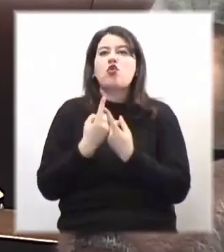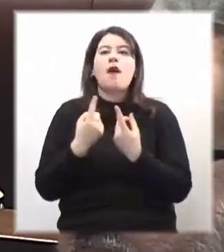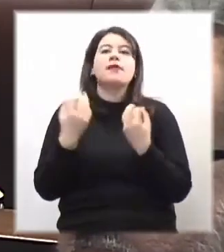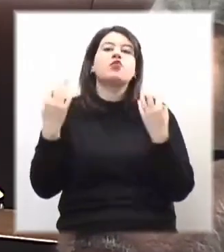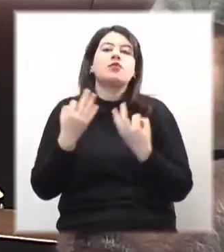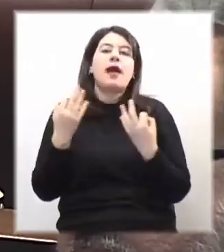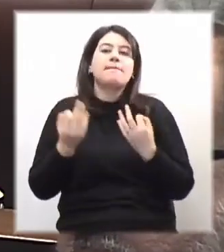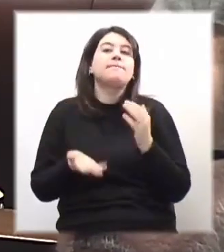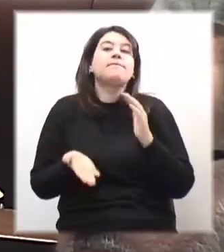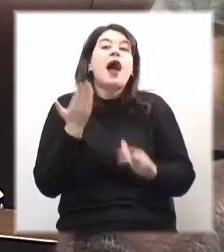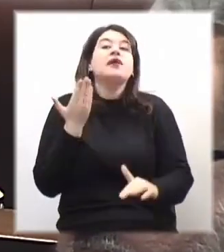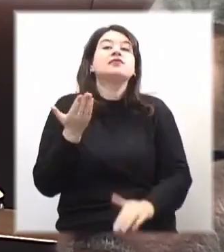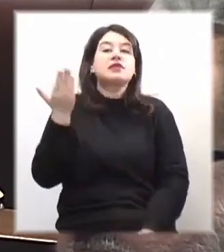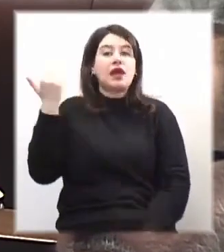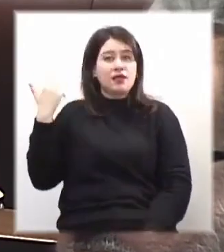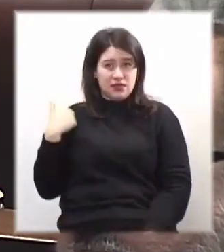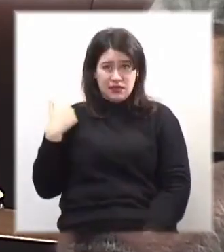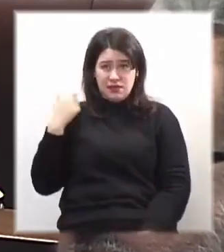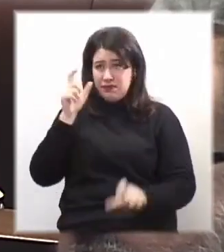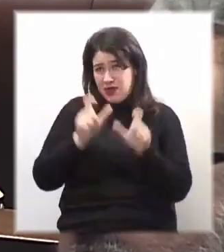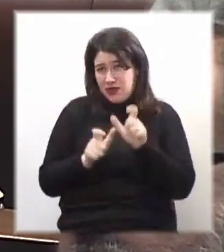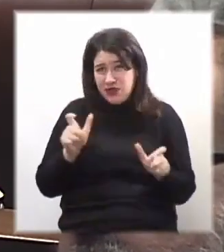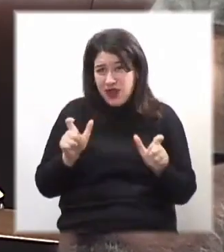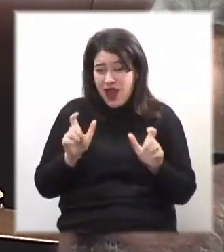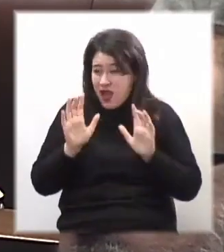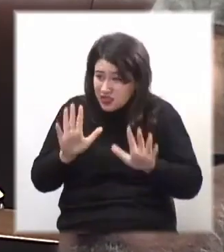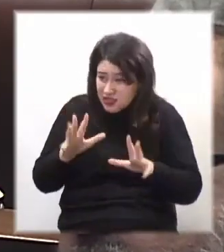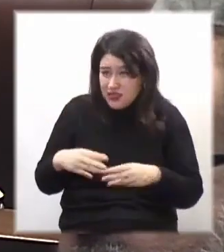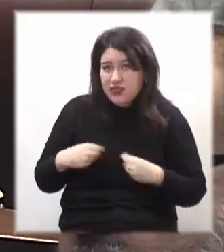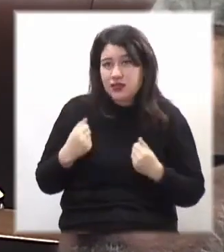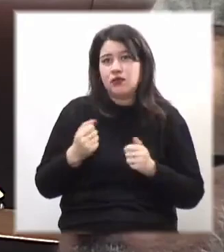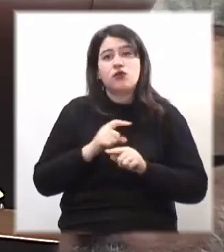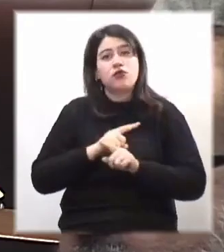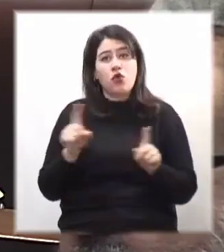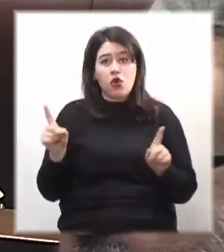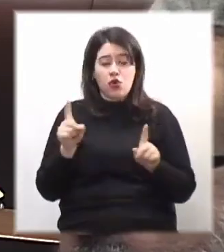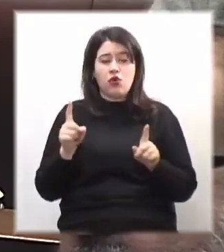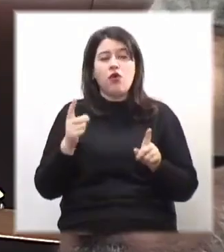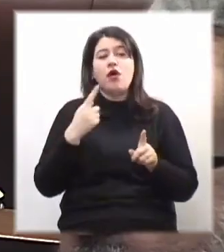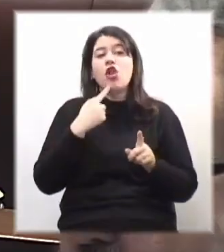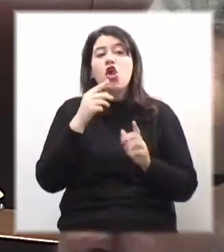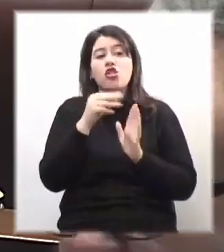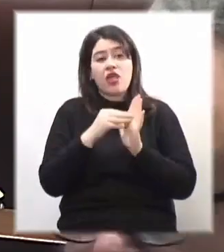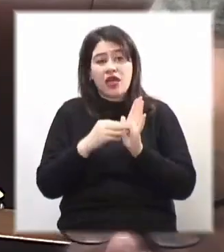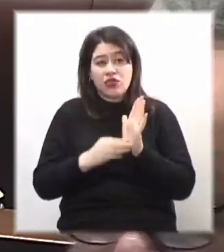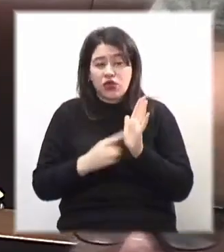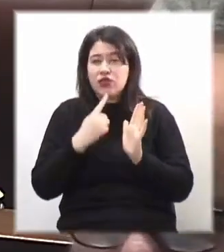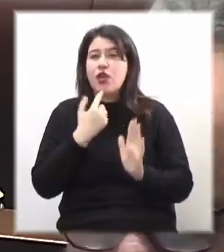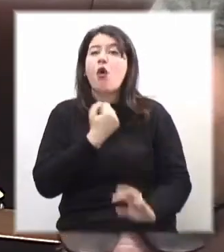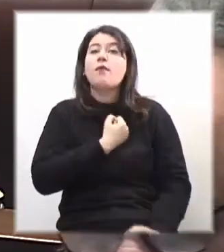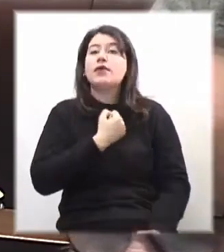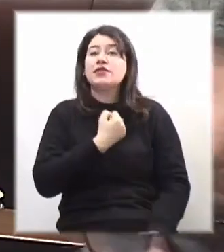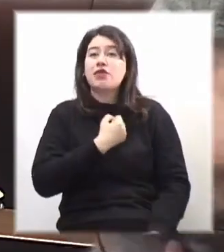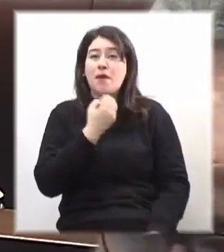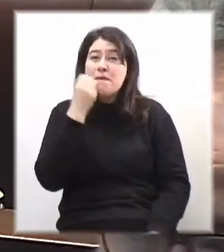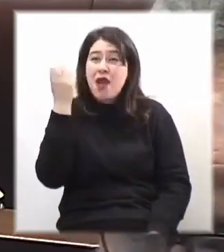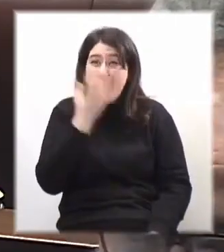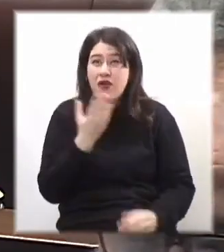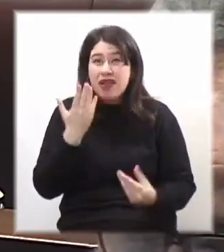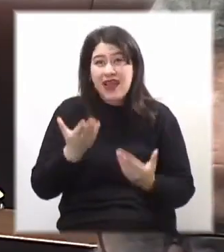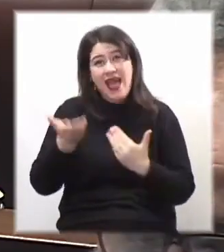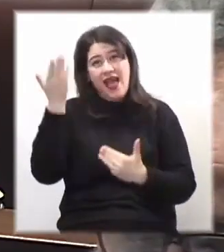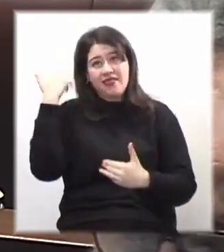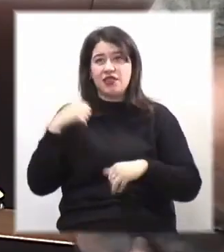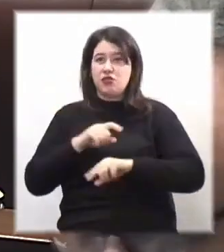que antes la gente no se siente más segura que antes y los datos objetivos dicen que en materia de homicidio no estamos mejor que antes